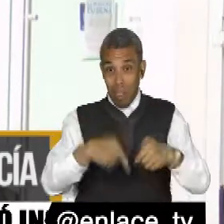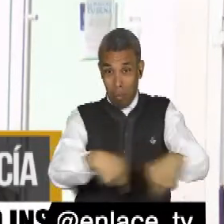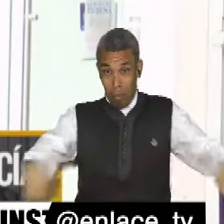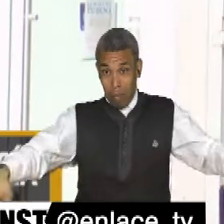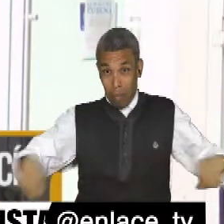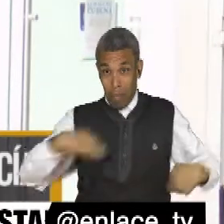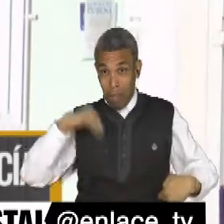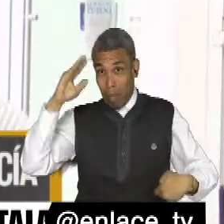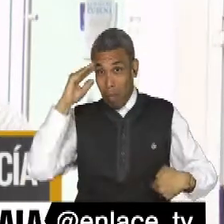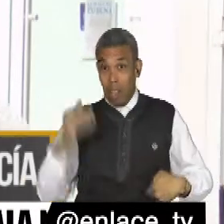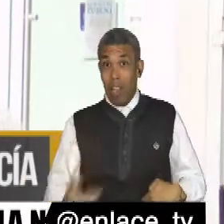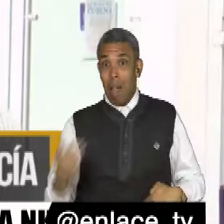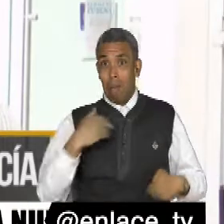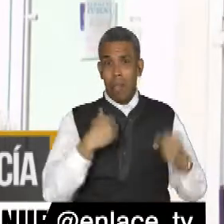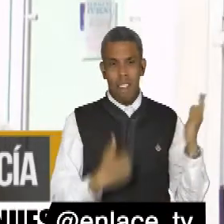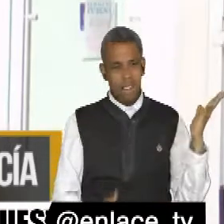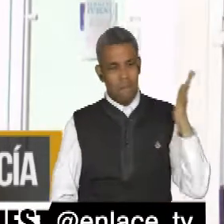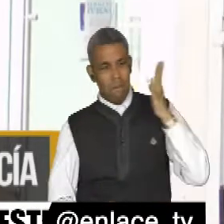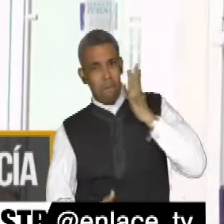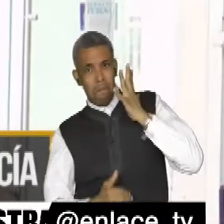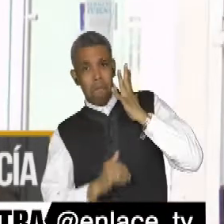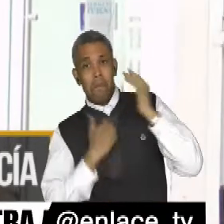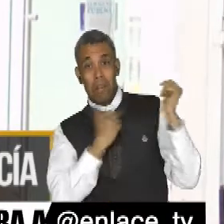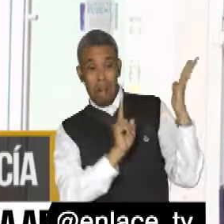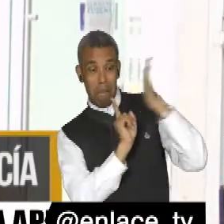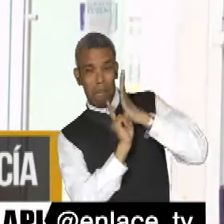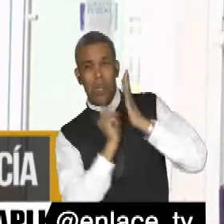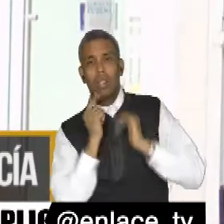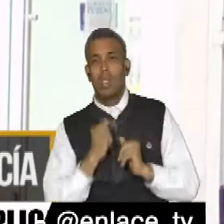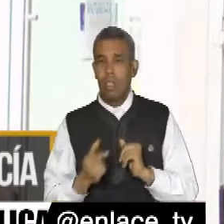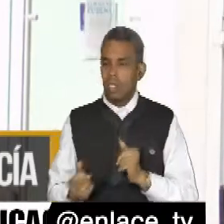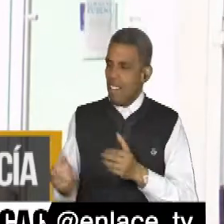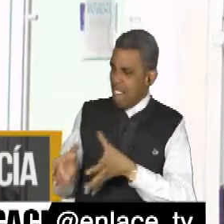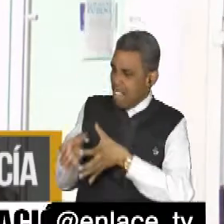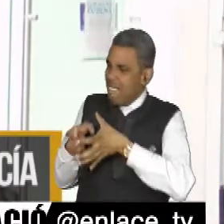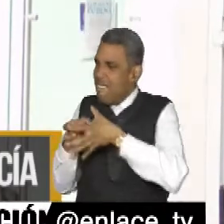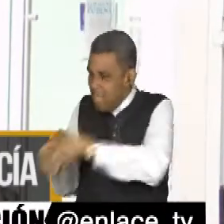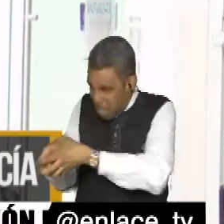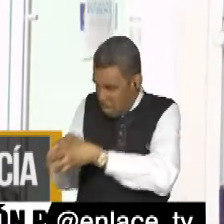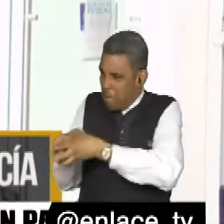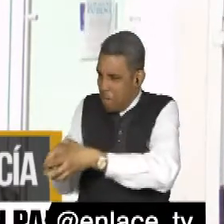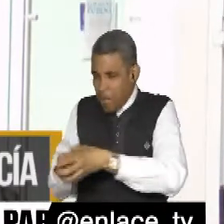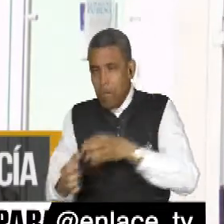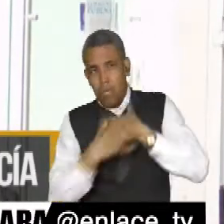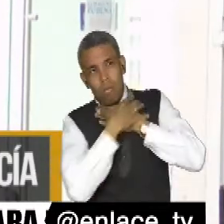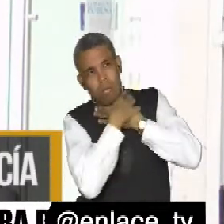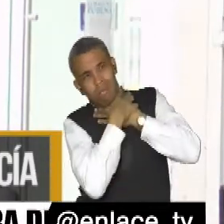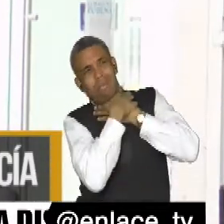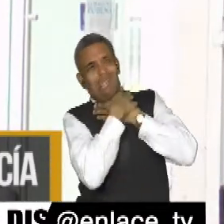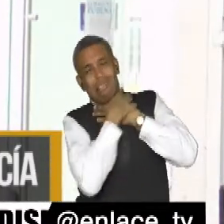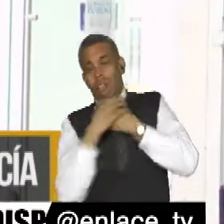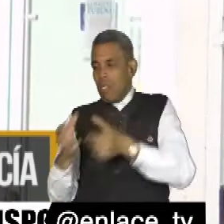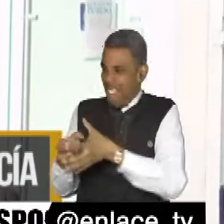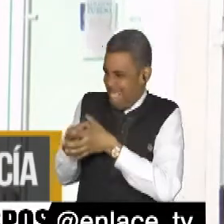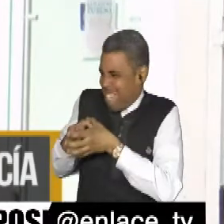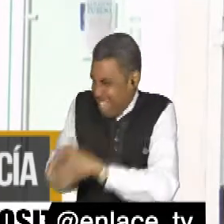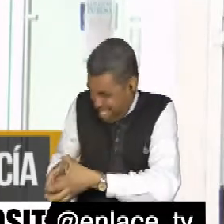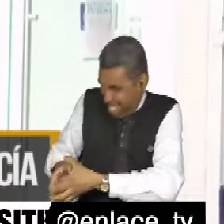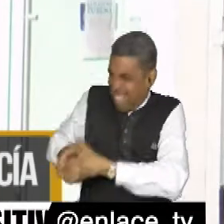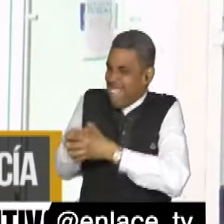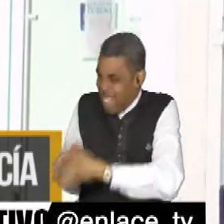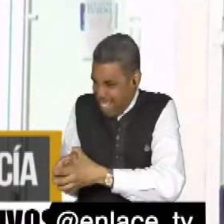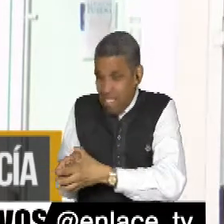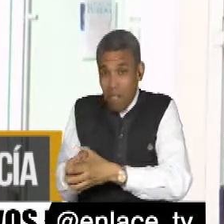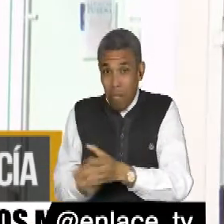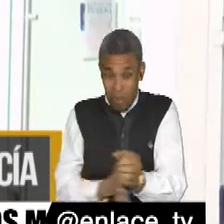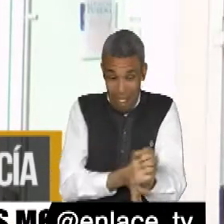Y también tengo acá las esposas que me las apretaron bien para que me cortara.